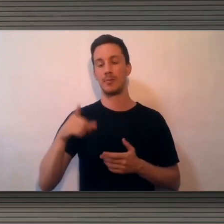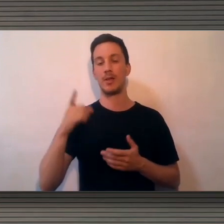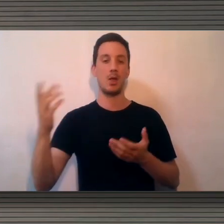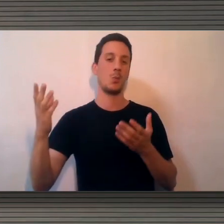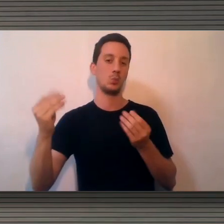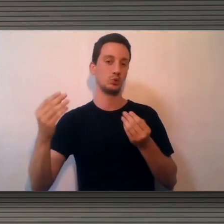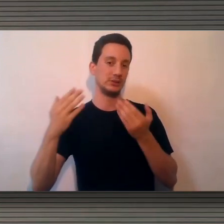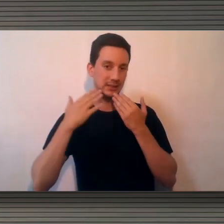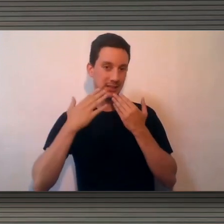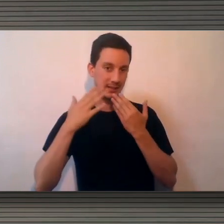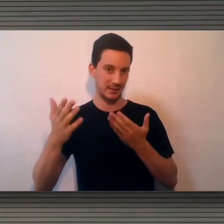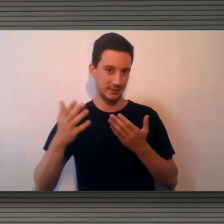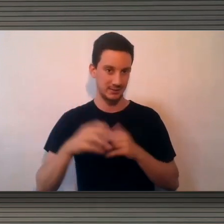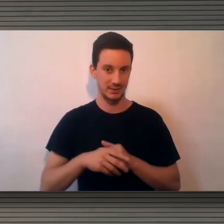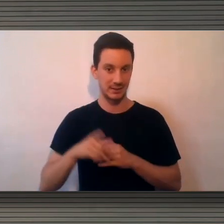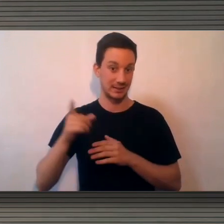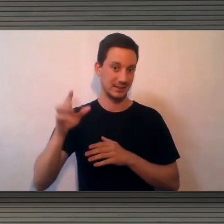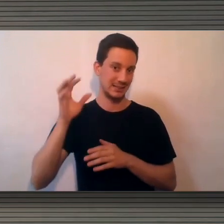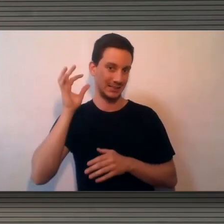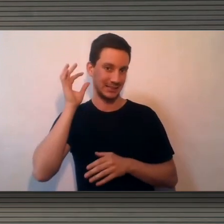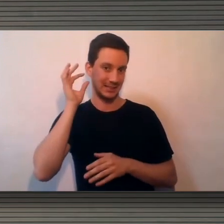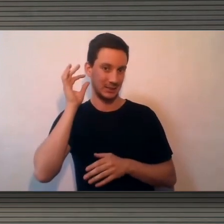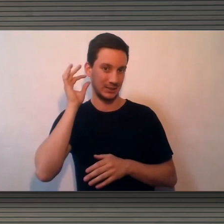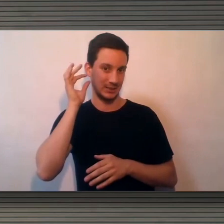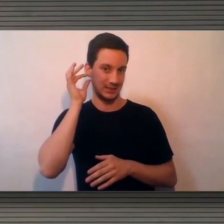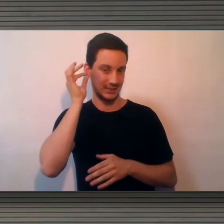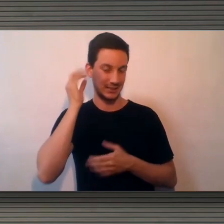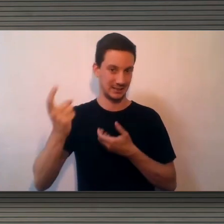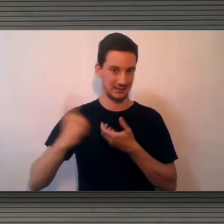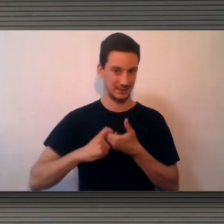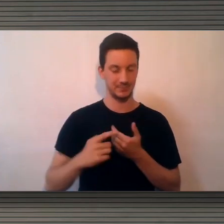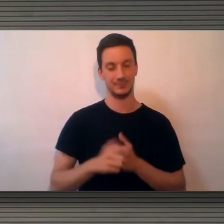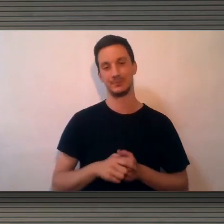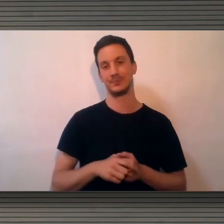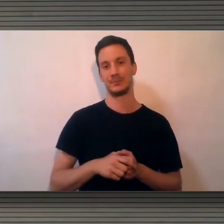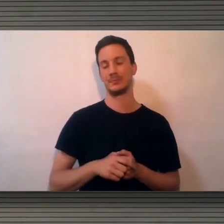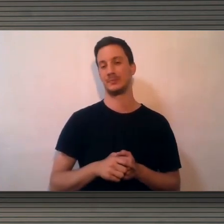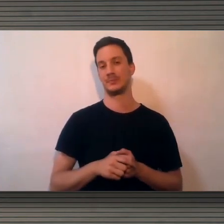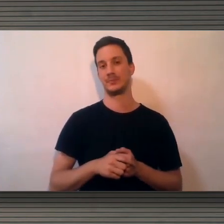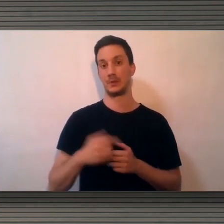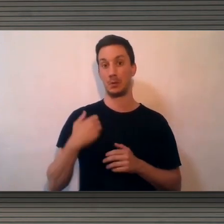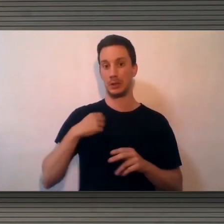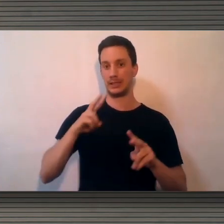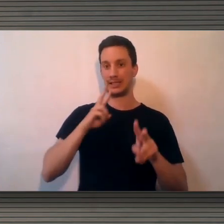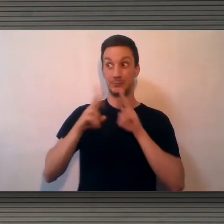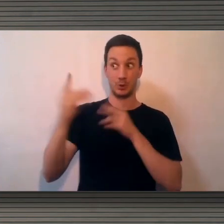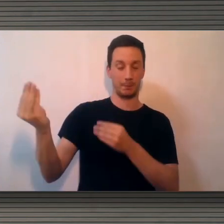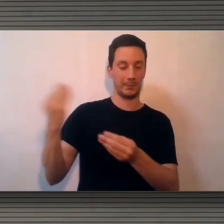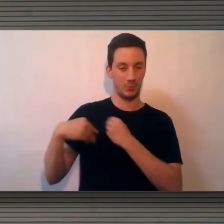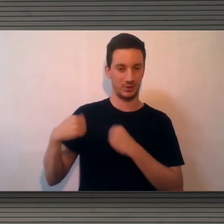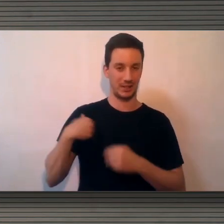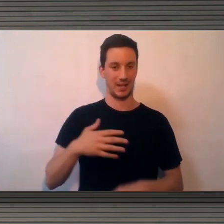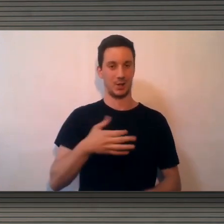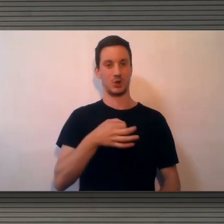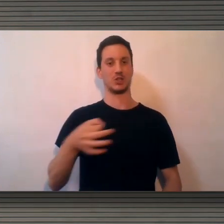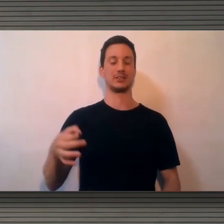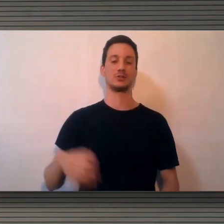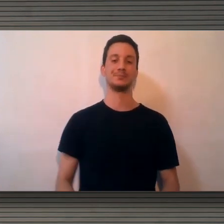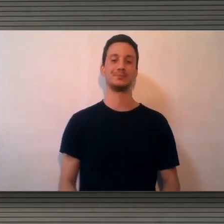ponente, disculpa, la asistente. Así que creo que sí, que hemos respondido a su pregunta.